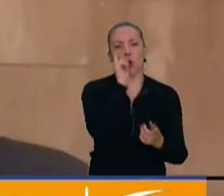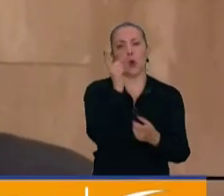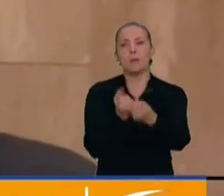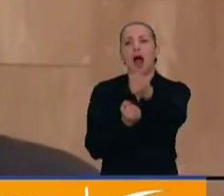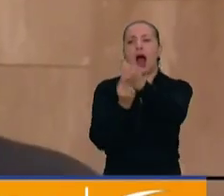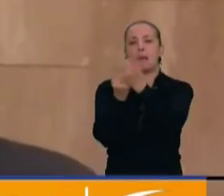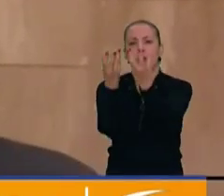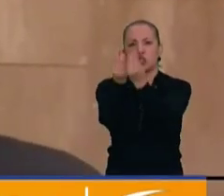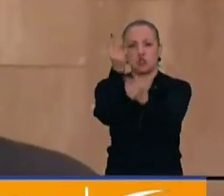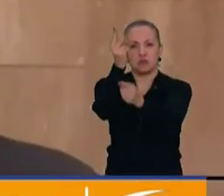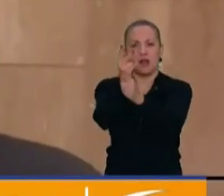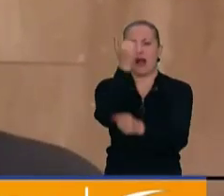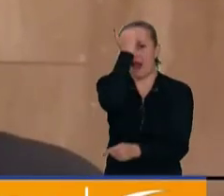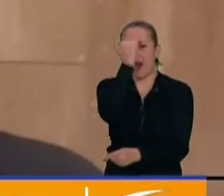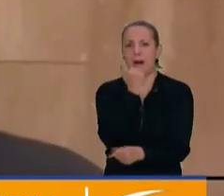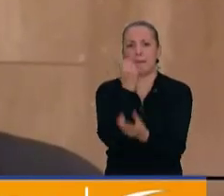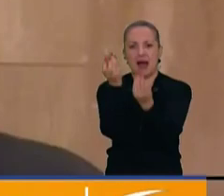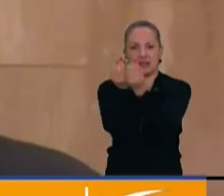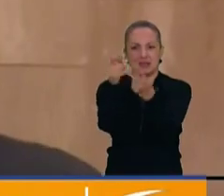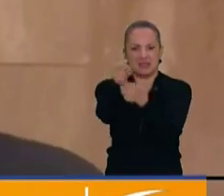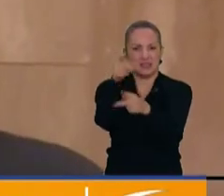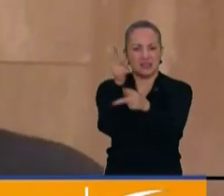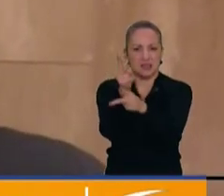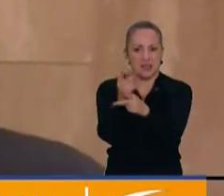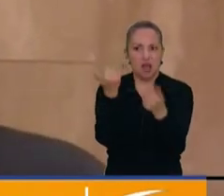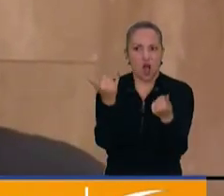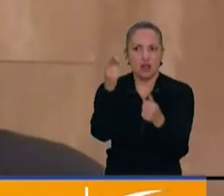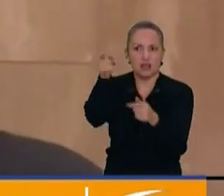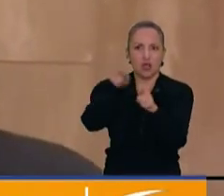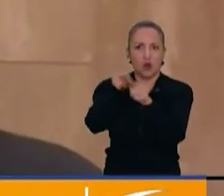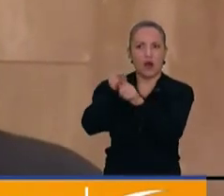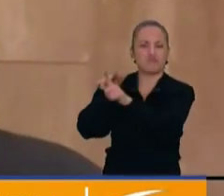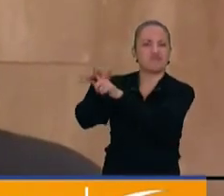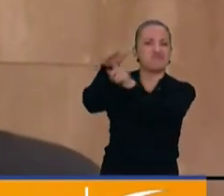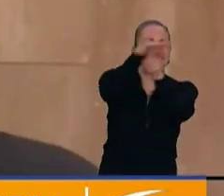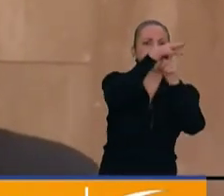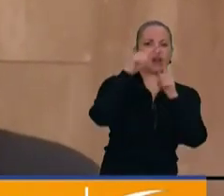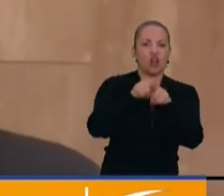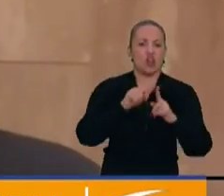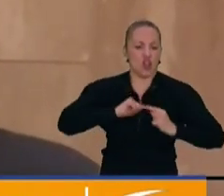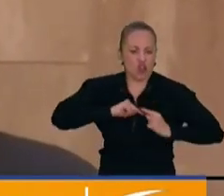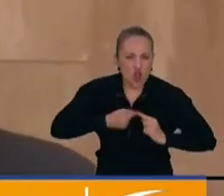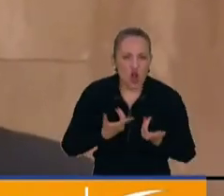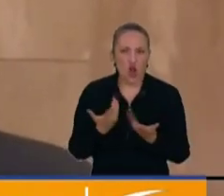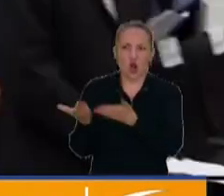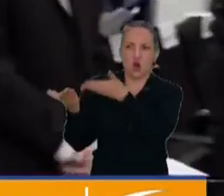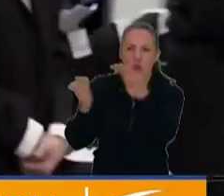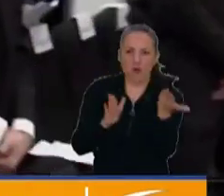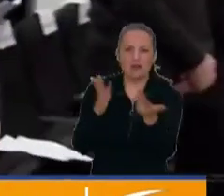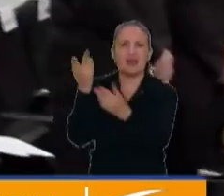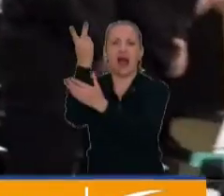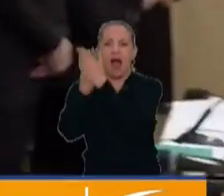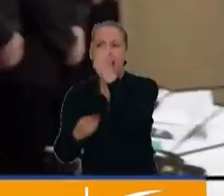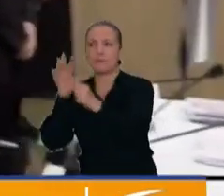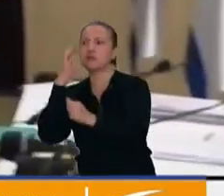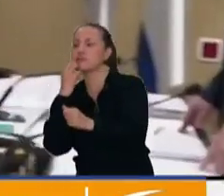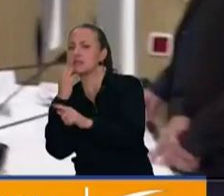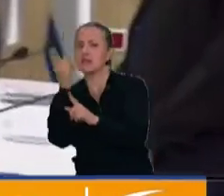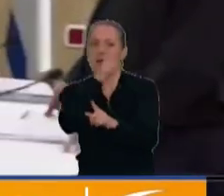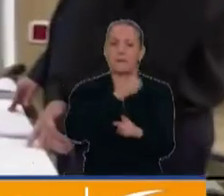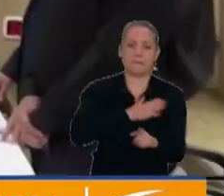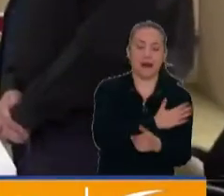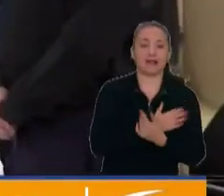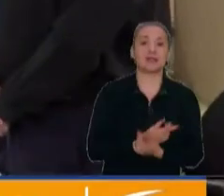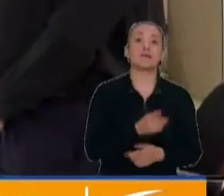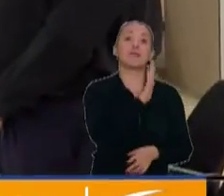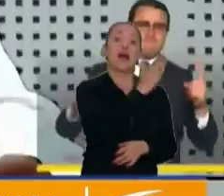grupo terrorista, a Hamas, que hoy infunde dolor y muerte a Israel y a Palestina. Desde la academia hacen un